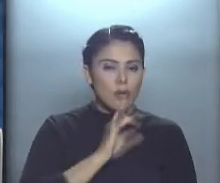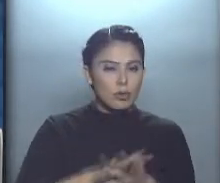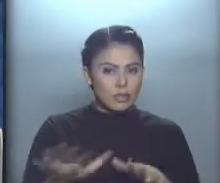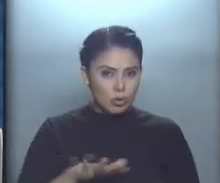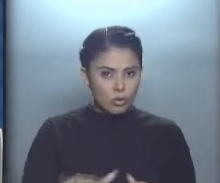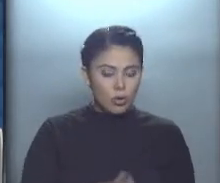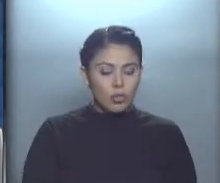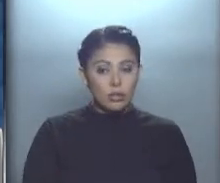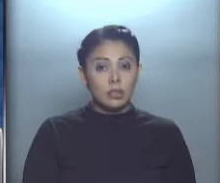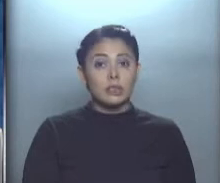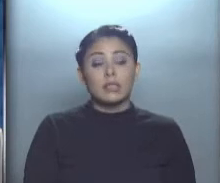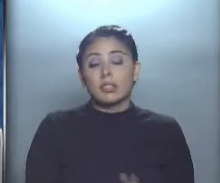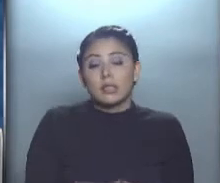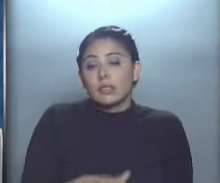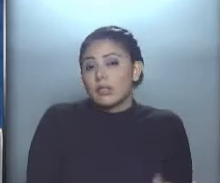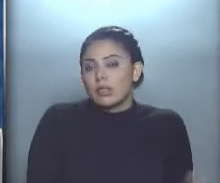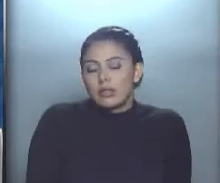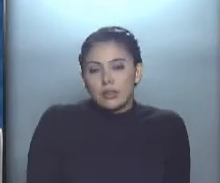Bueno, fueron circunstancias